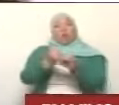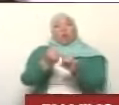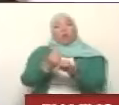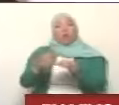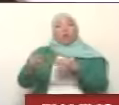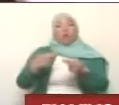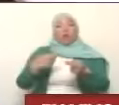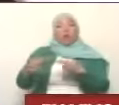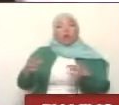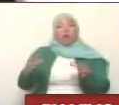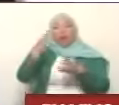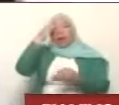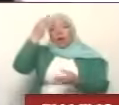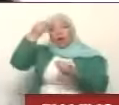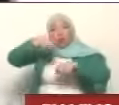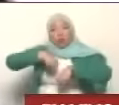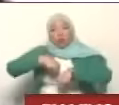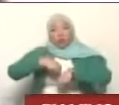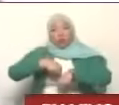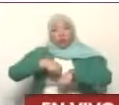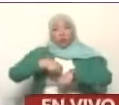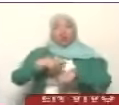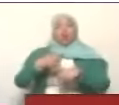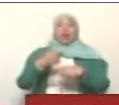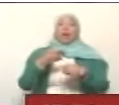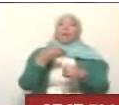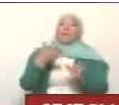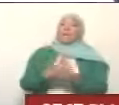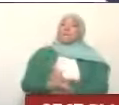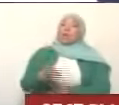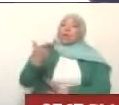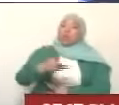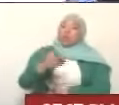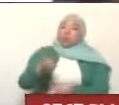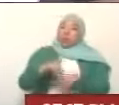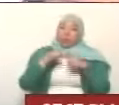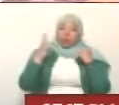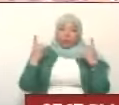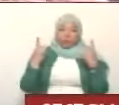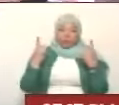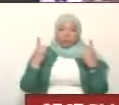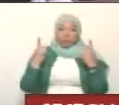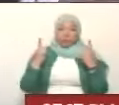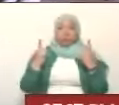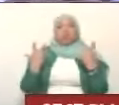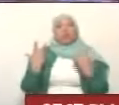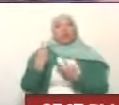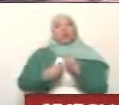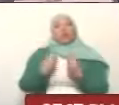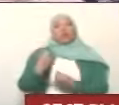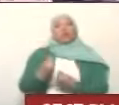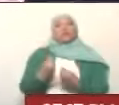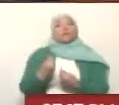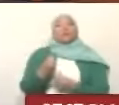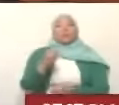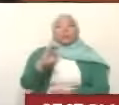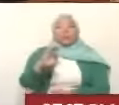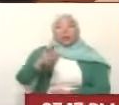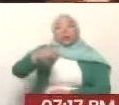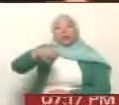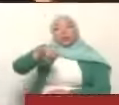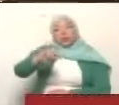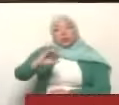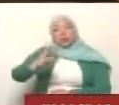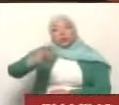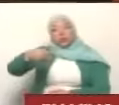establecer tremendos acuerdos para hermanar La Guaira con Shenzhen,